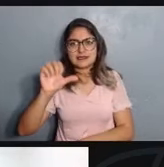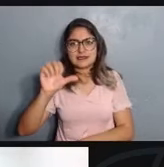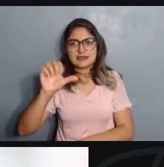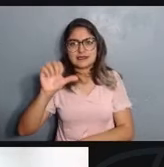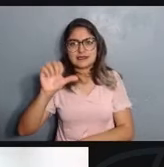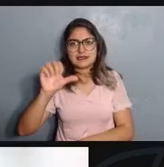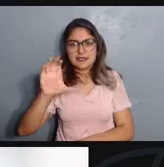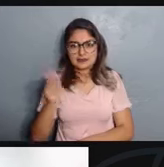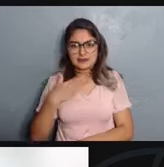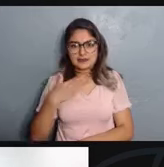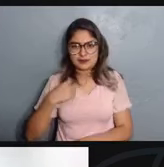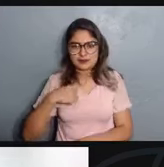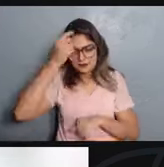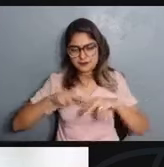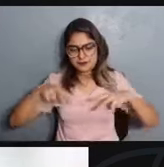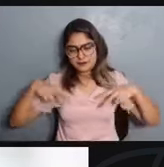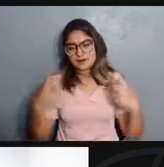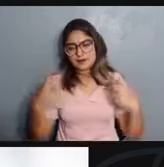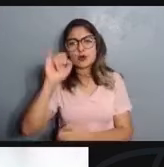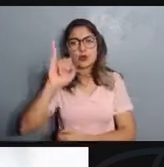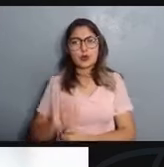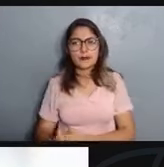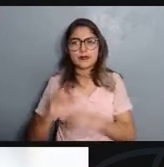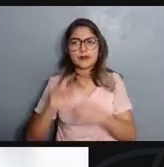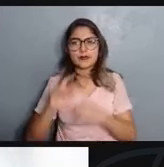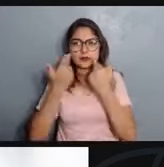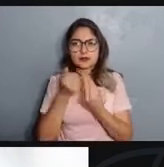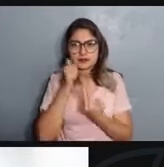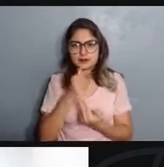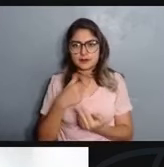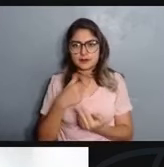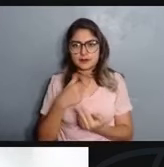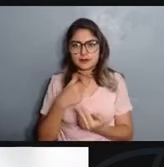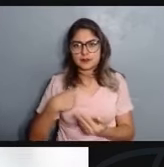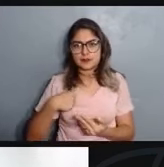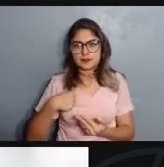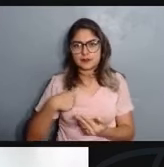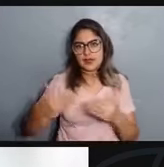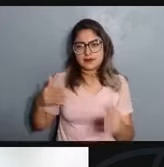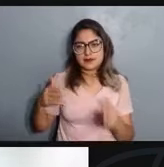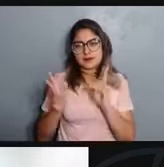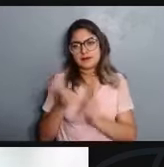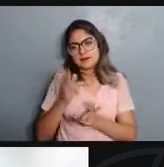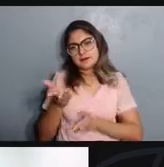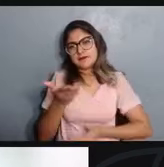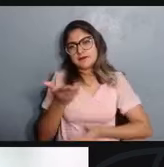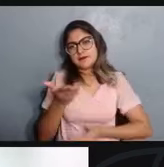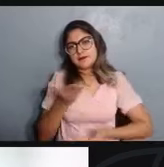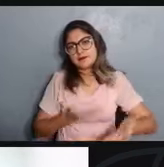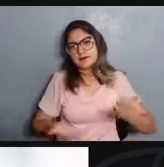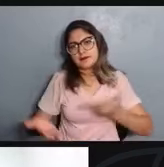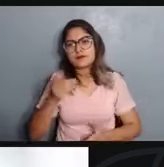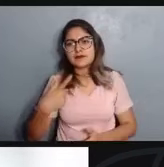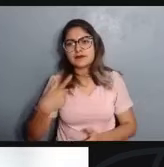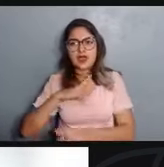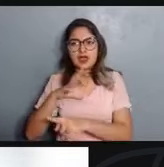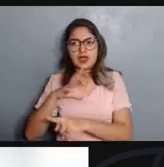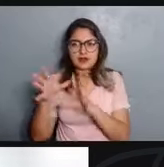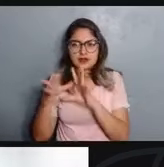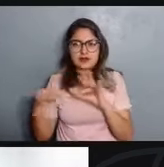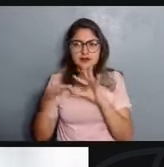tema tenemos un buen expositor, el doctor Tirso Clemades, y estaba justamente hablando de el placer,